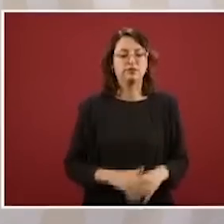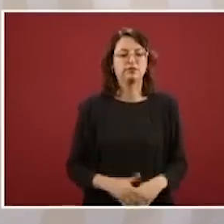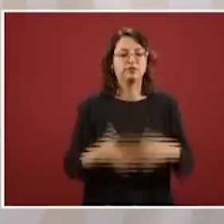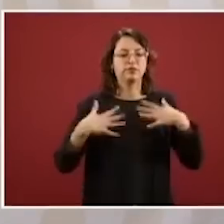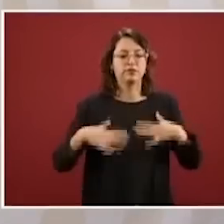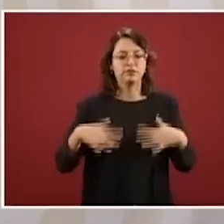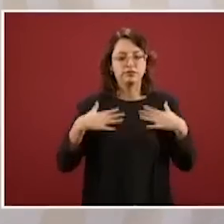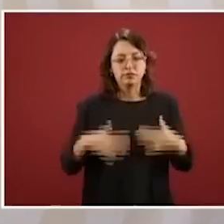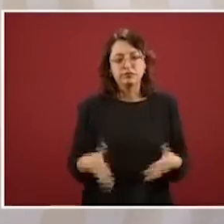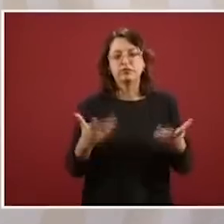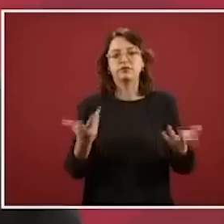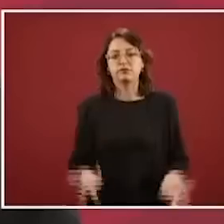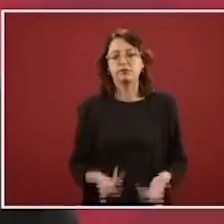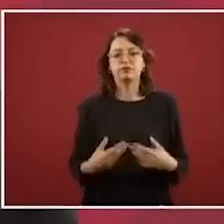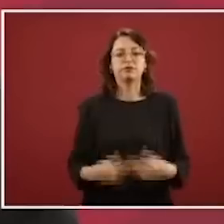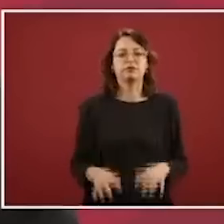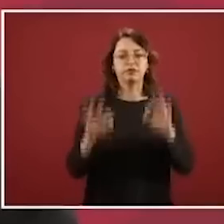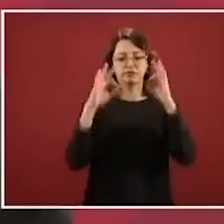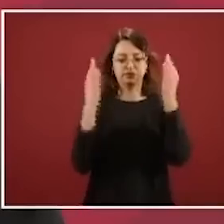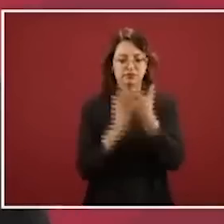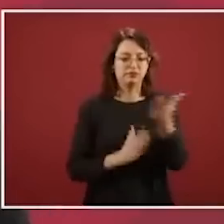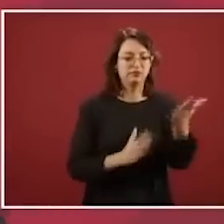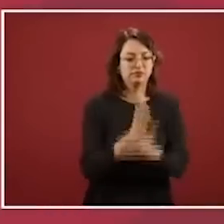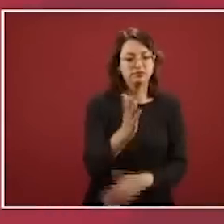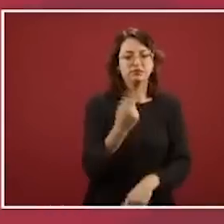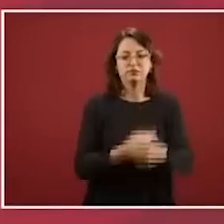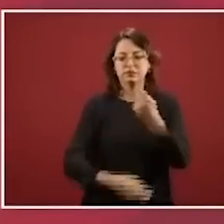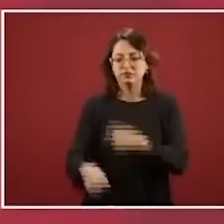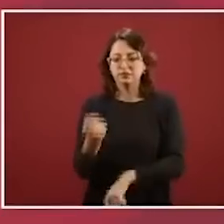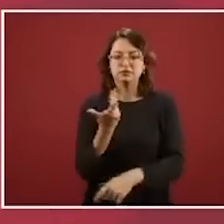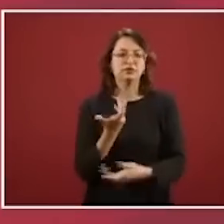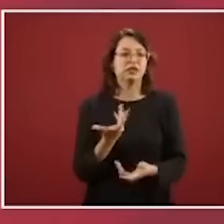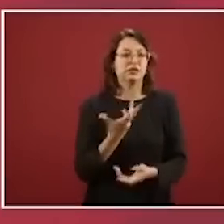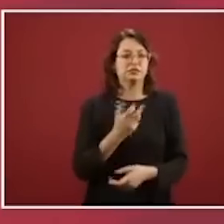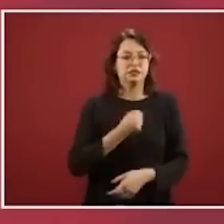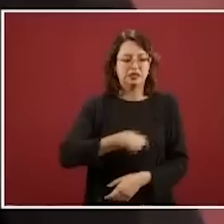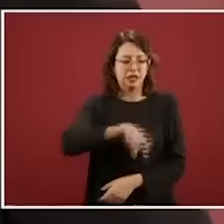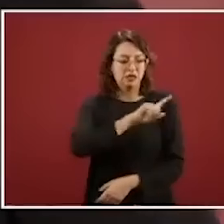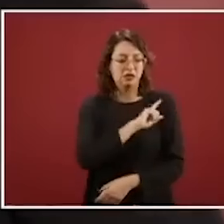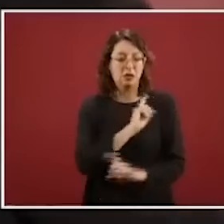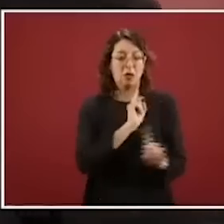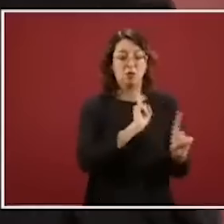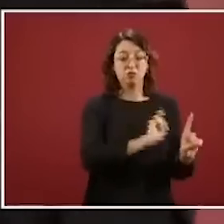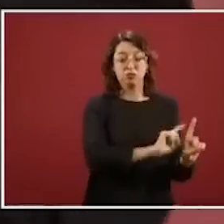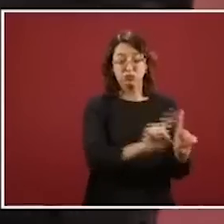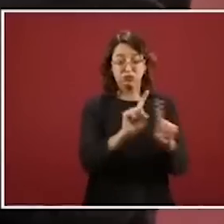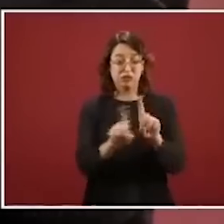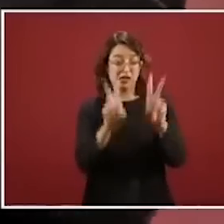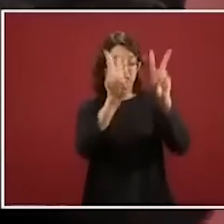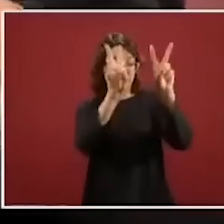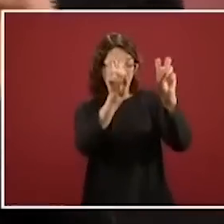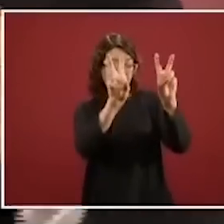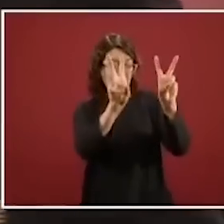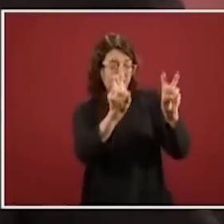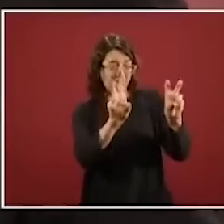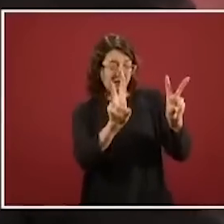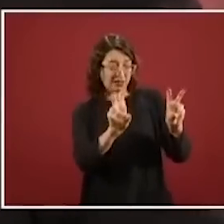Textiles, Administración Aduanera, Facilitación del Comercio, Medidas Sanitarias, todos estos rubros,